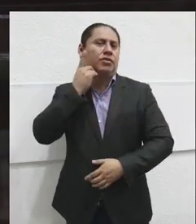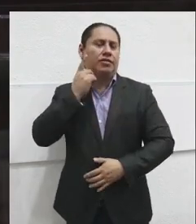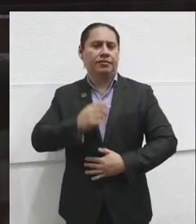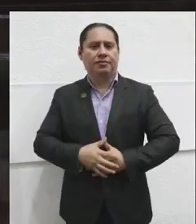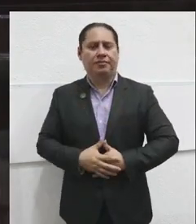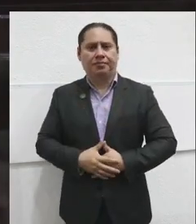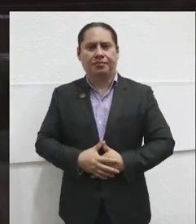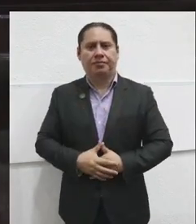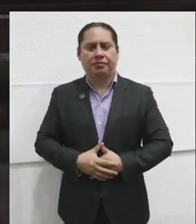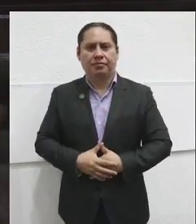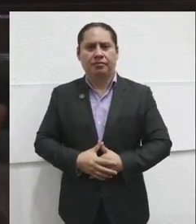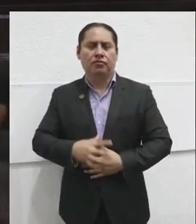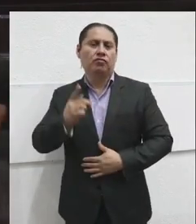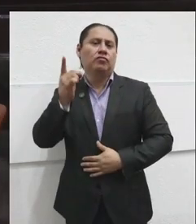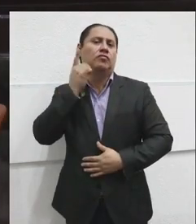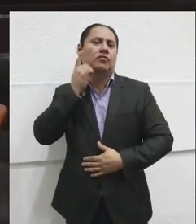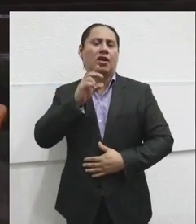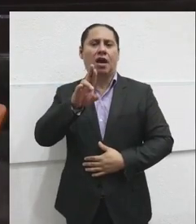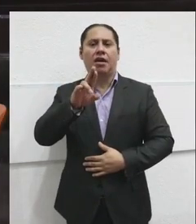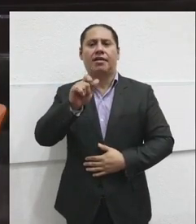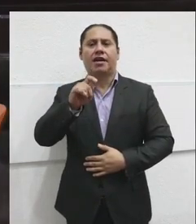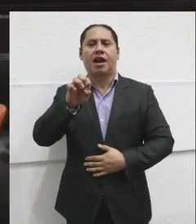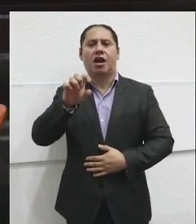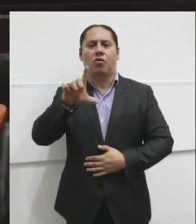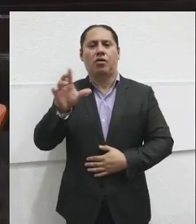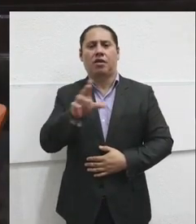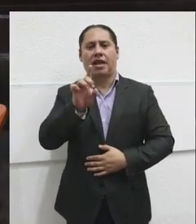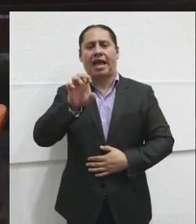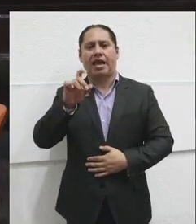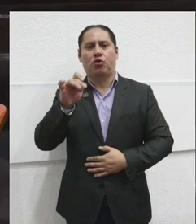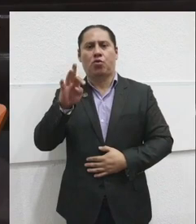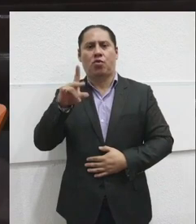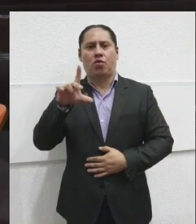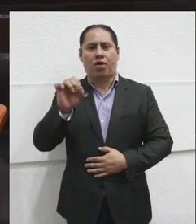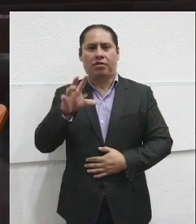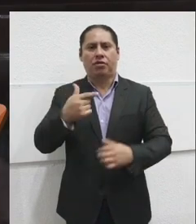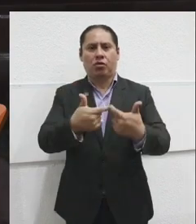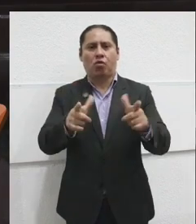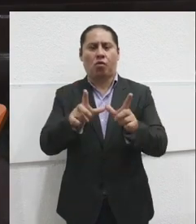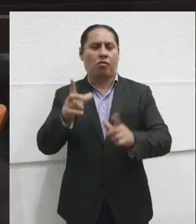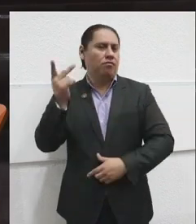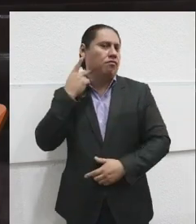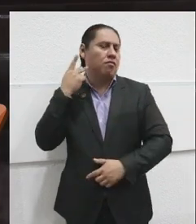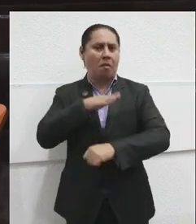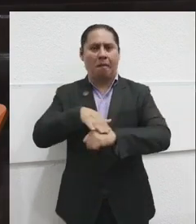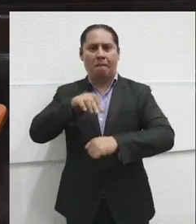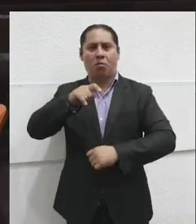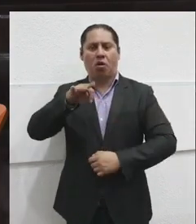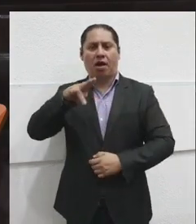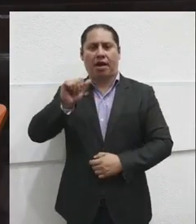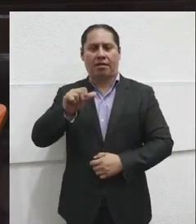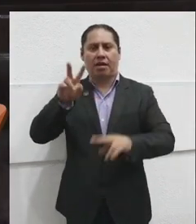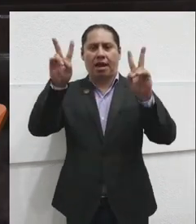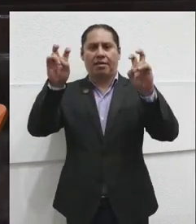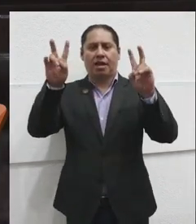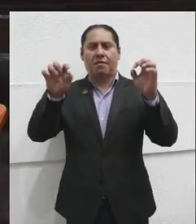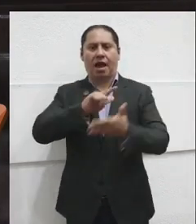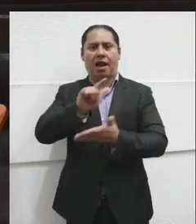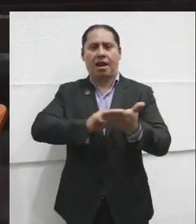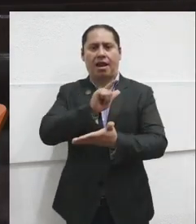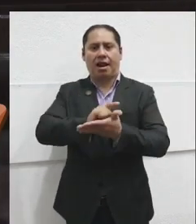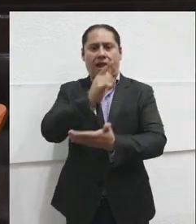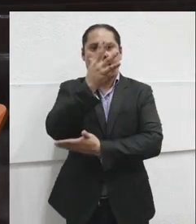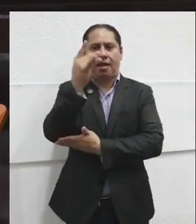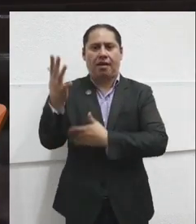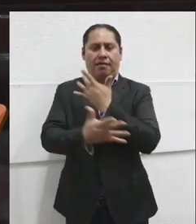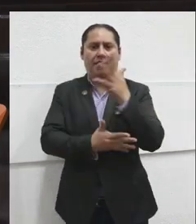legisladores. Diputado Raúl Eduardo Bonifaz Mohedano, del Partido Morena, con el tema Ley Ambiental